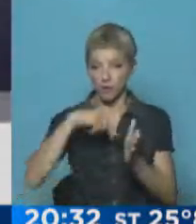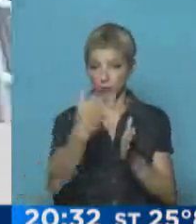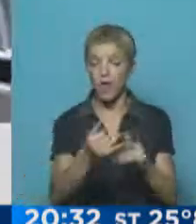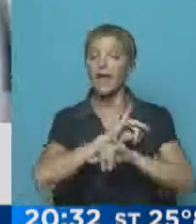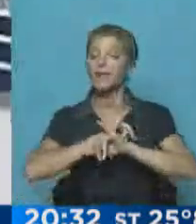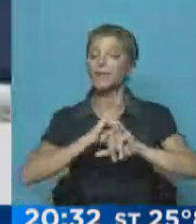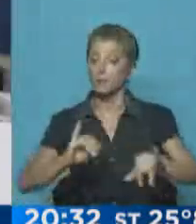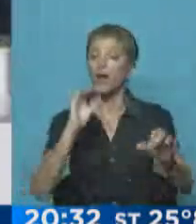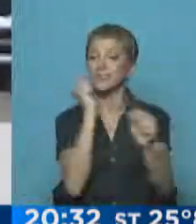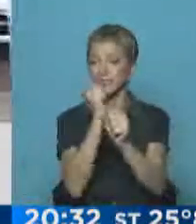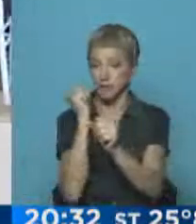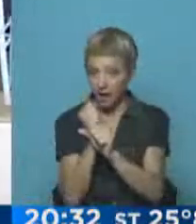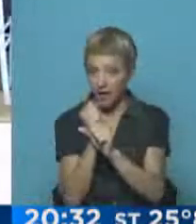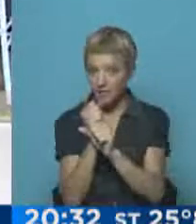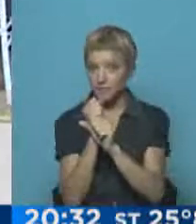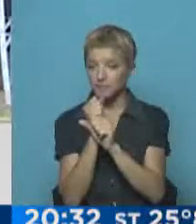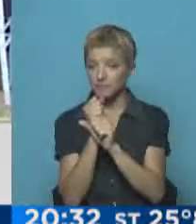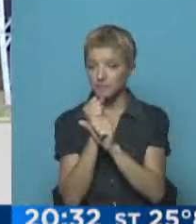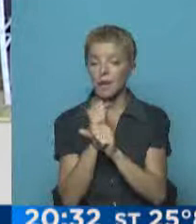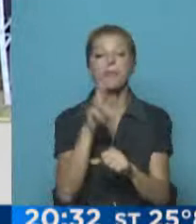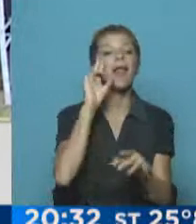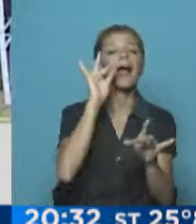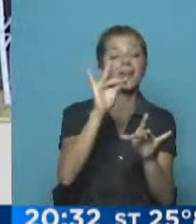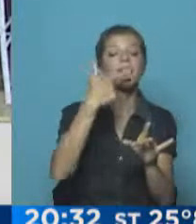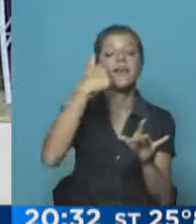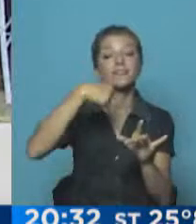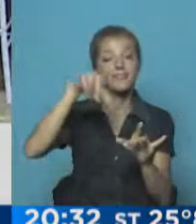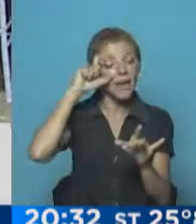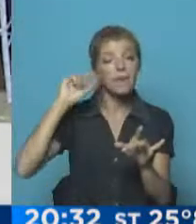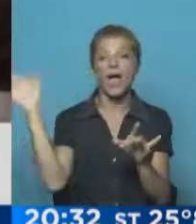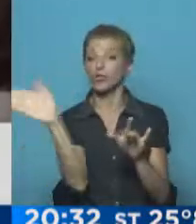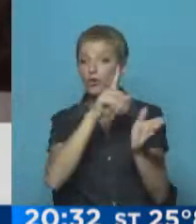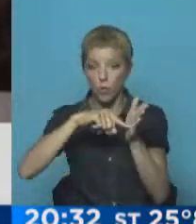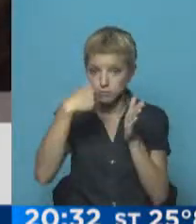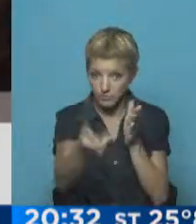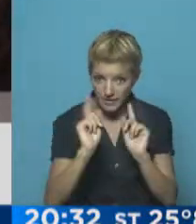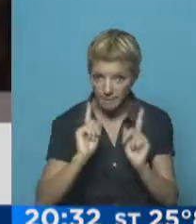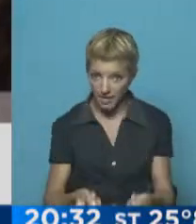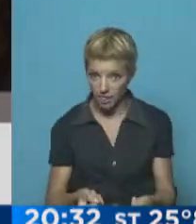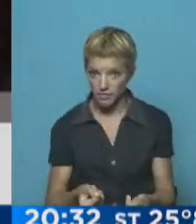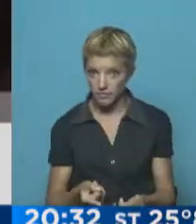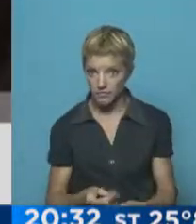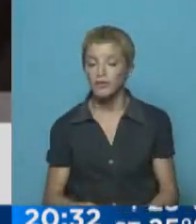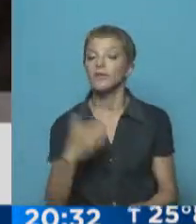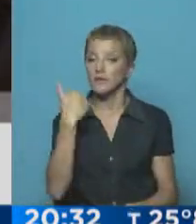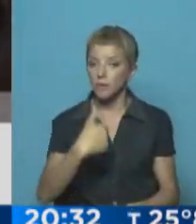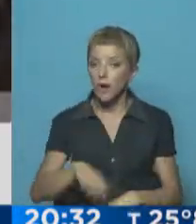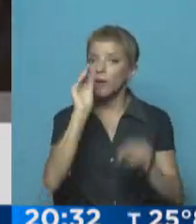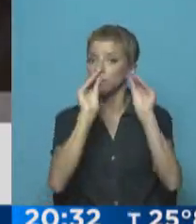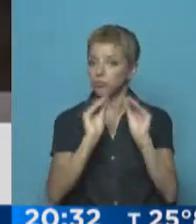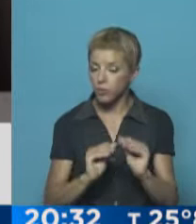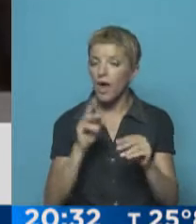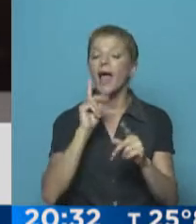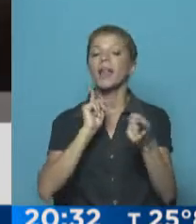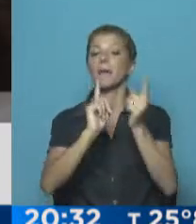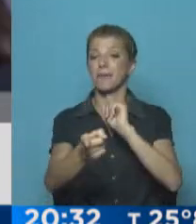se trabaja para extender la red de asistencia del SAME a toda la región metropolitana y que comenzará a diagramar la red de